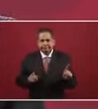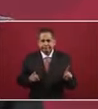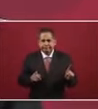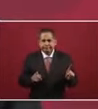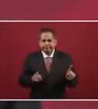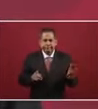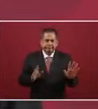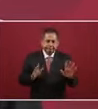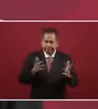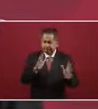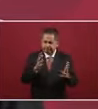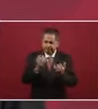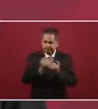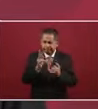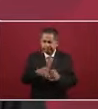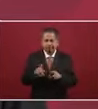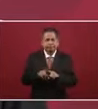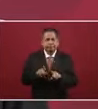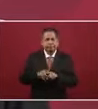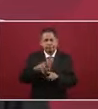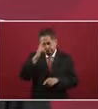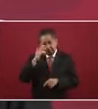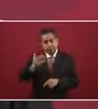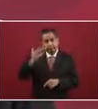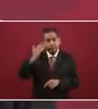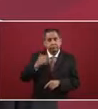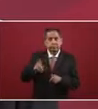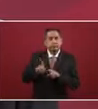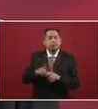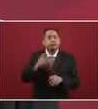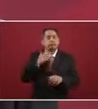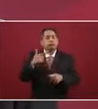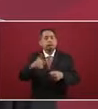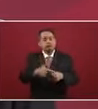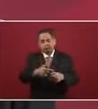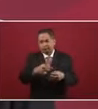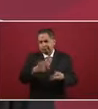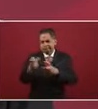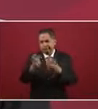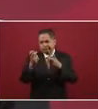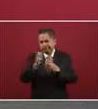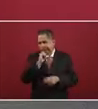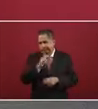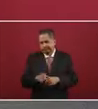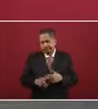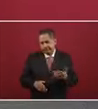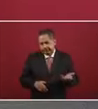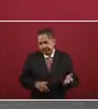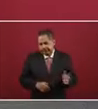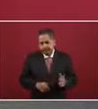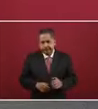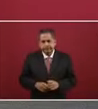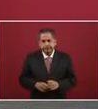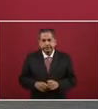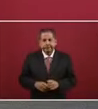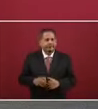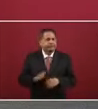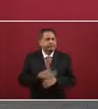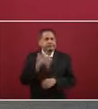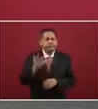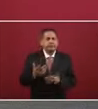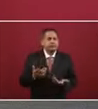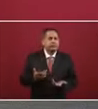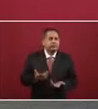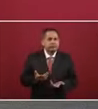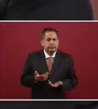las proporciones, lo que pasaba con el huachicol, de que ¿por qué no voy